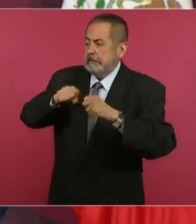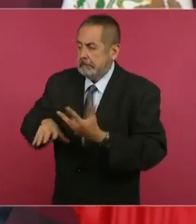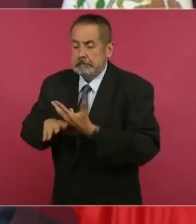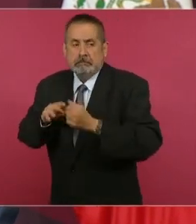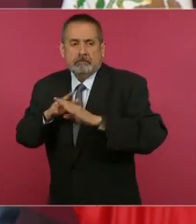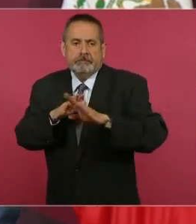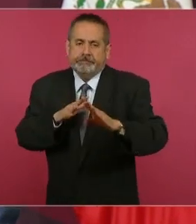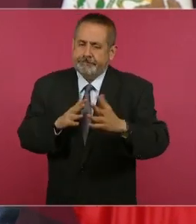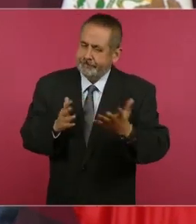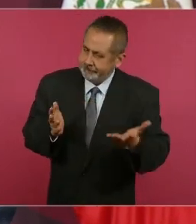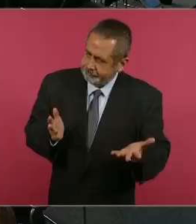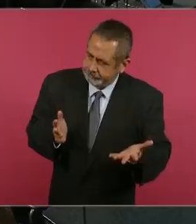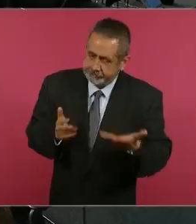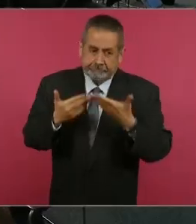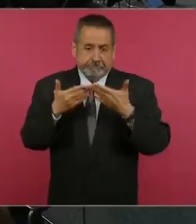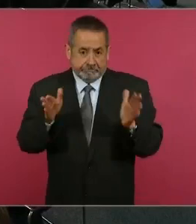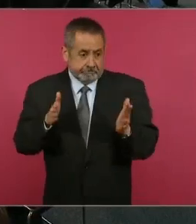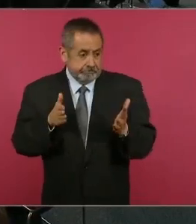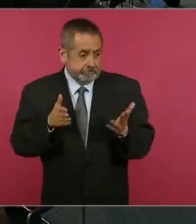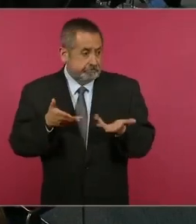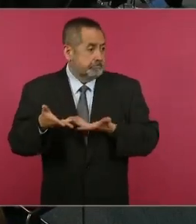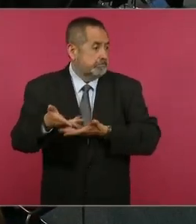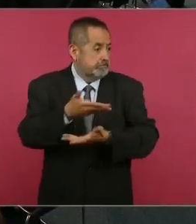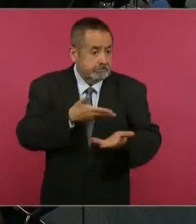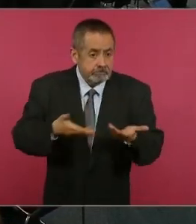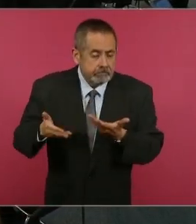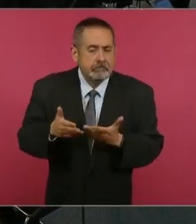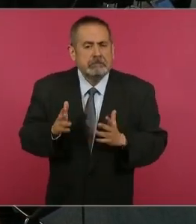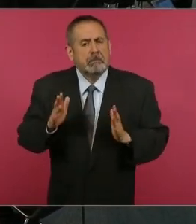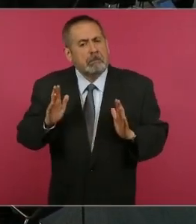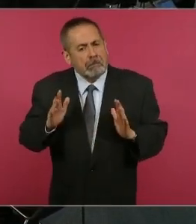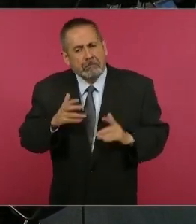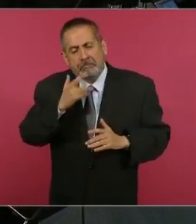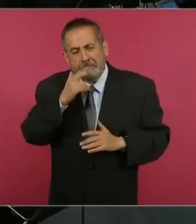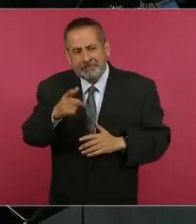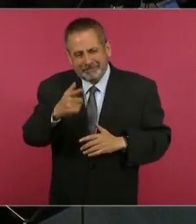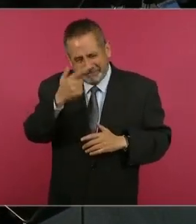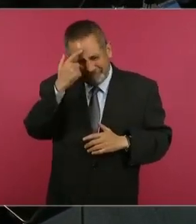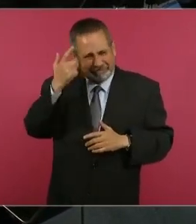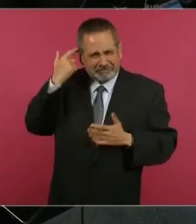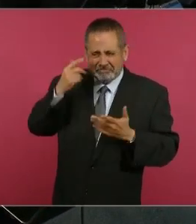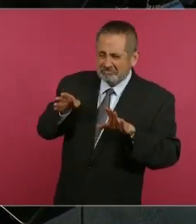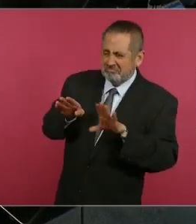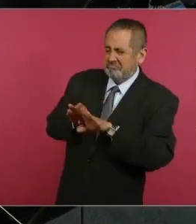pueblos ante bloqueos, sanciones